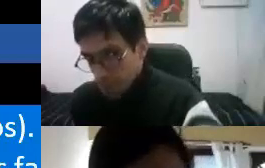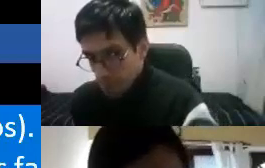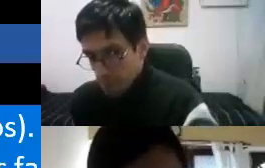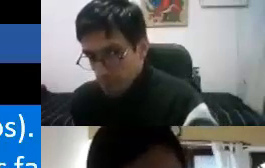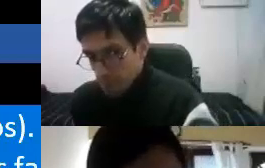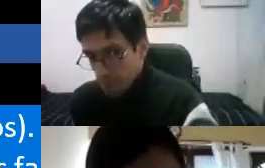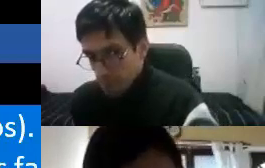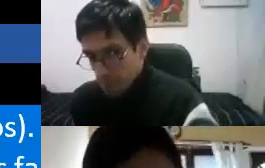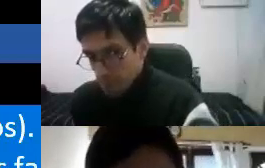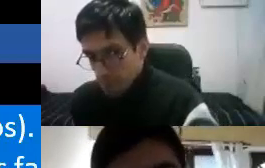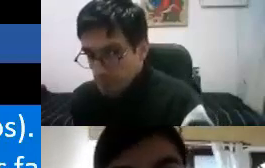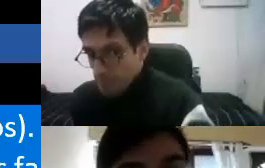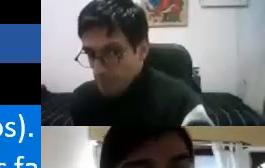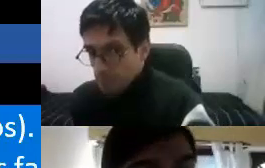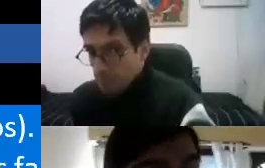medidas, medios,